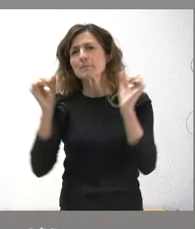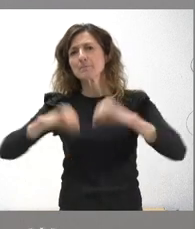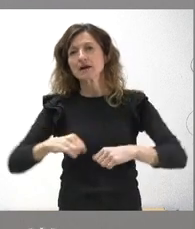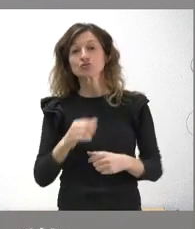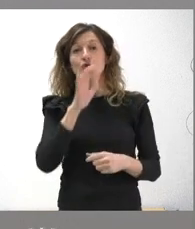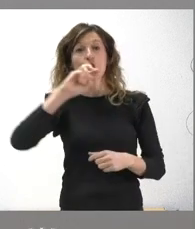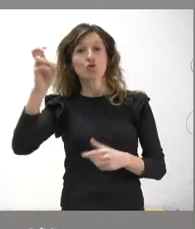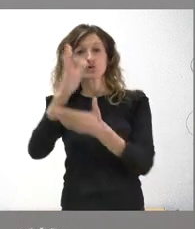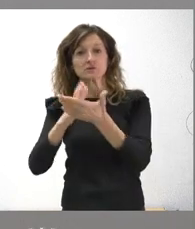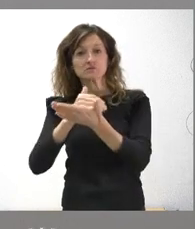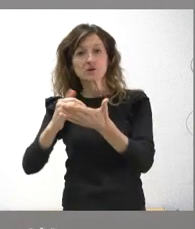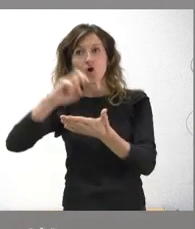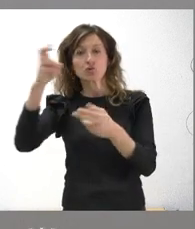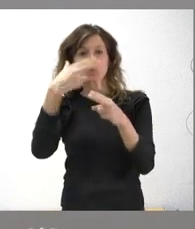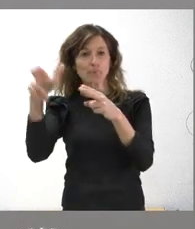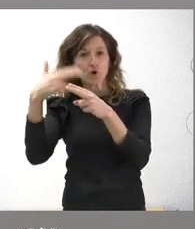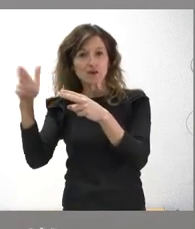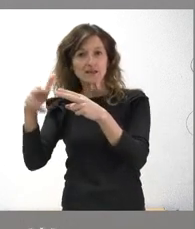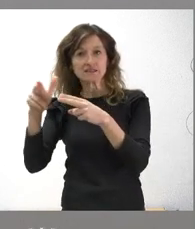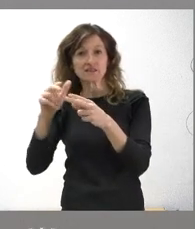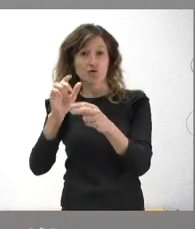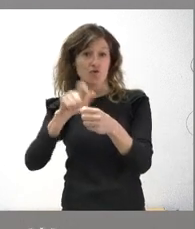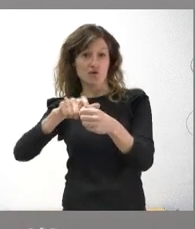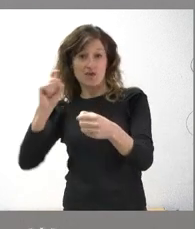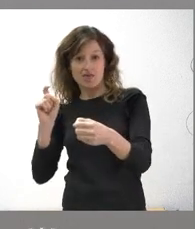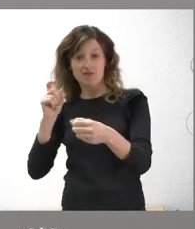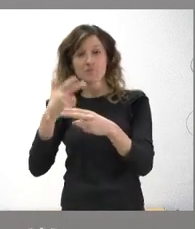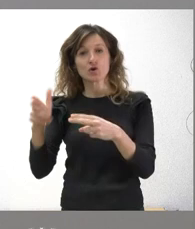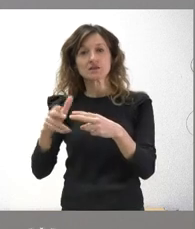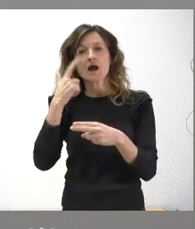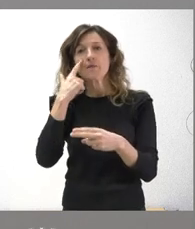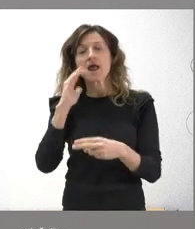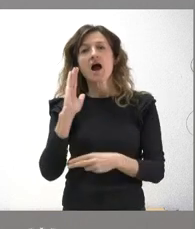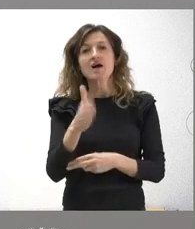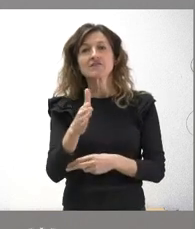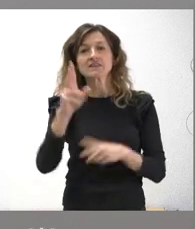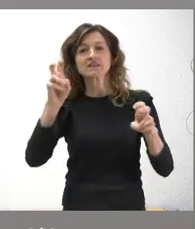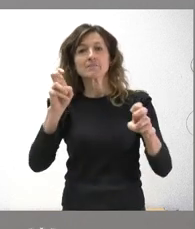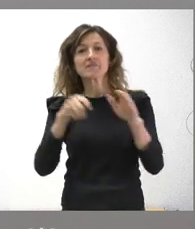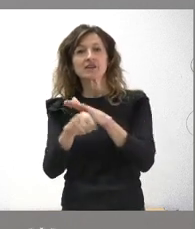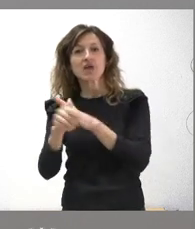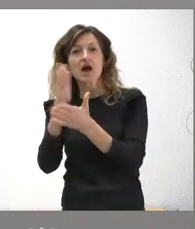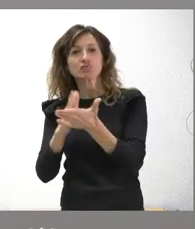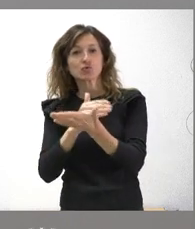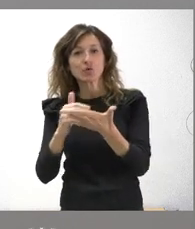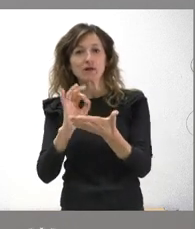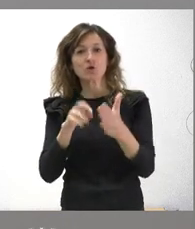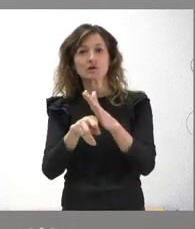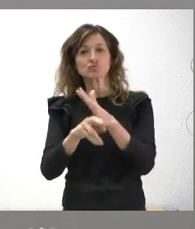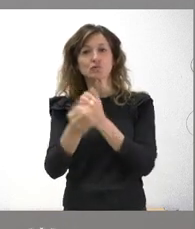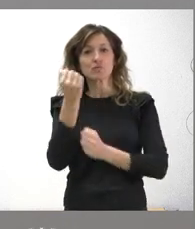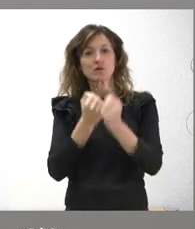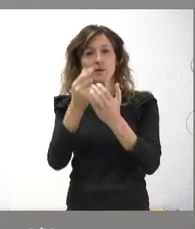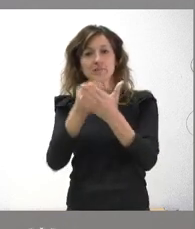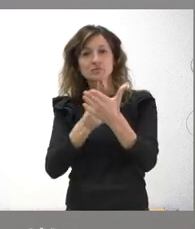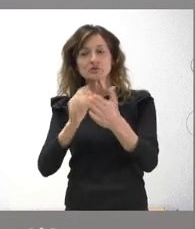comunidades autónomas con otros partidos políticos de ámbito separatista y Qué impacto puede tener en términos de financiación autonómica o de recursos presupuestarios para